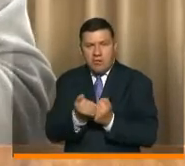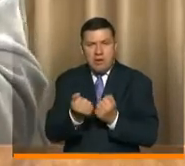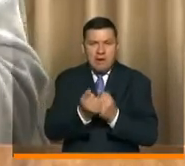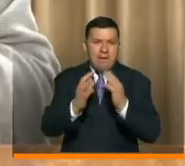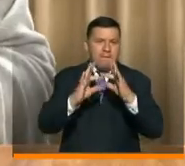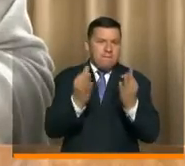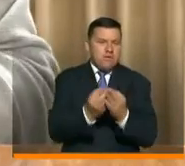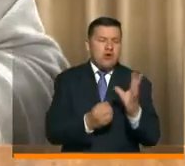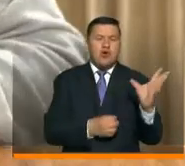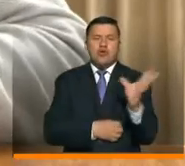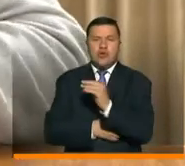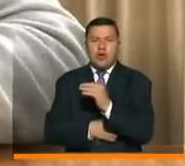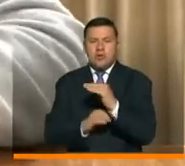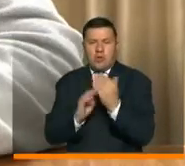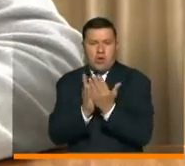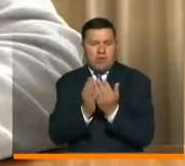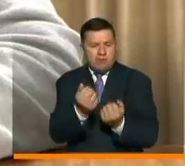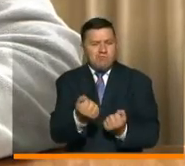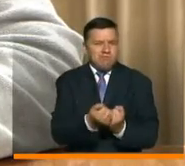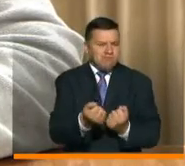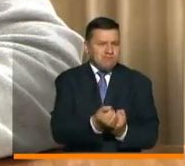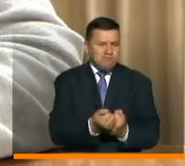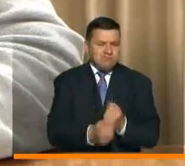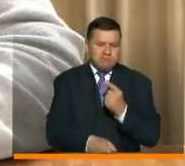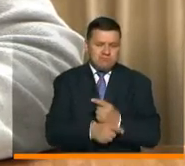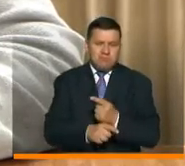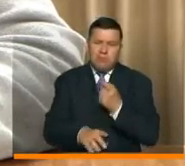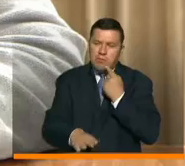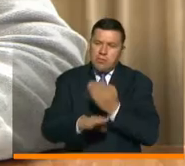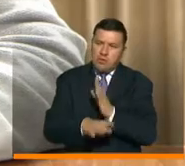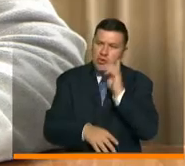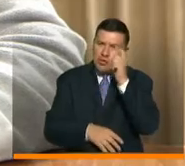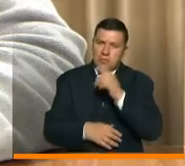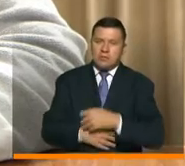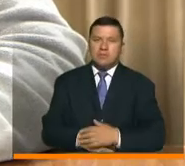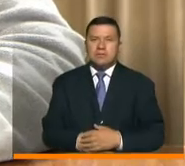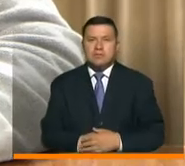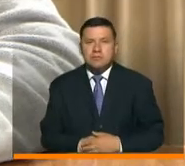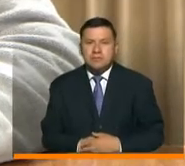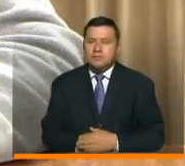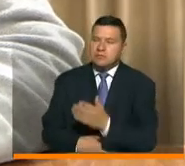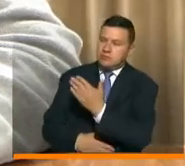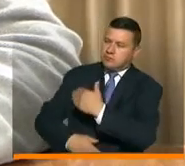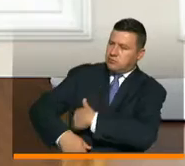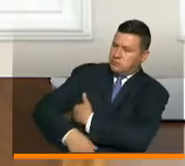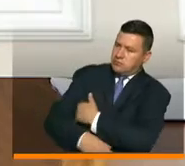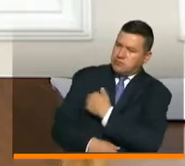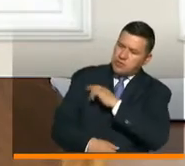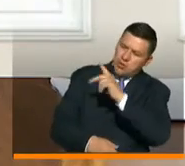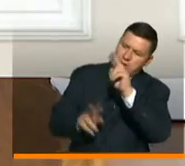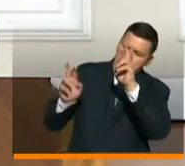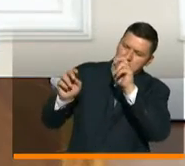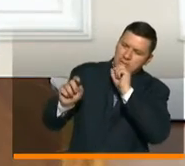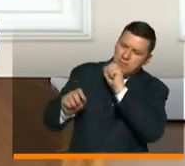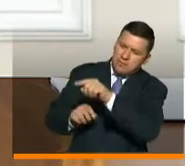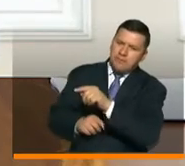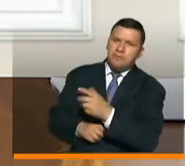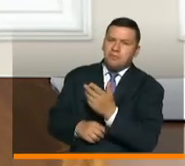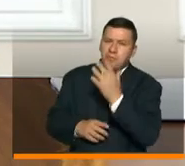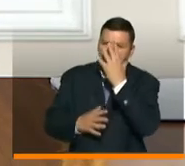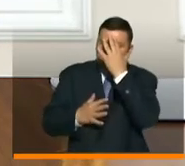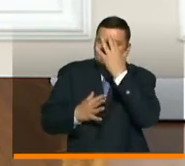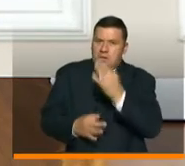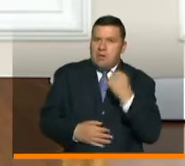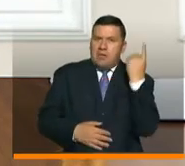las familias, todo el sistema escolar, tal cual como ha sido el propósito del gobierno. Ministra María Victoria, otro tema que ha sido crucial son los